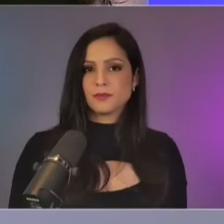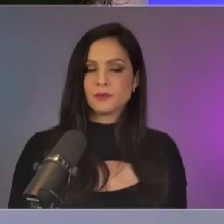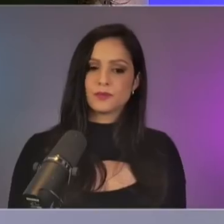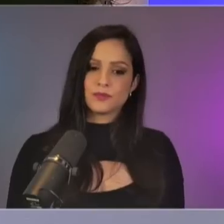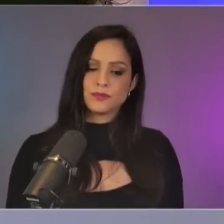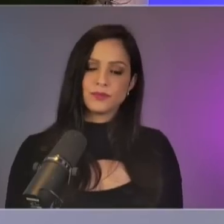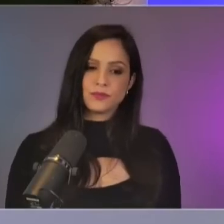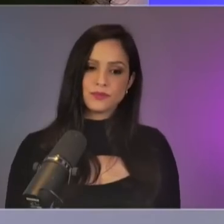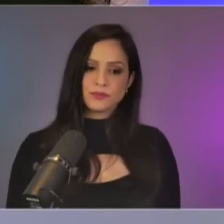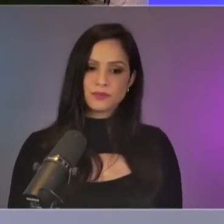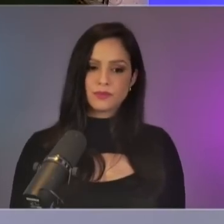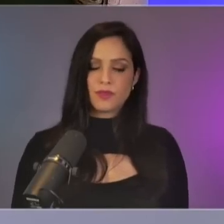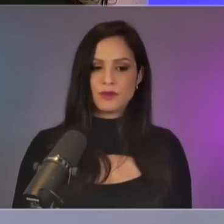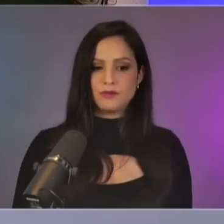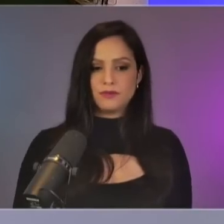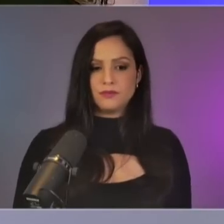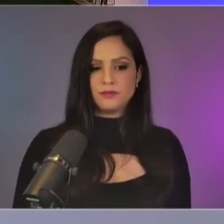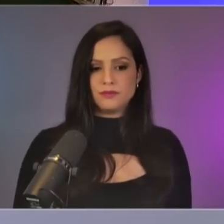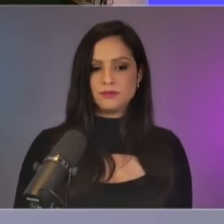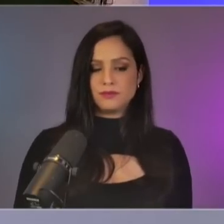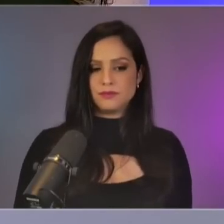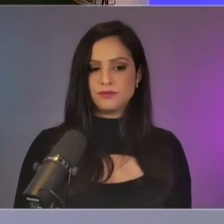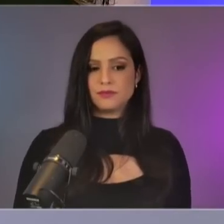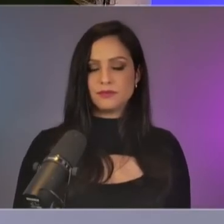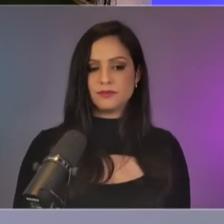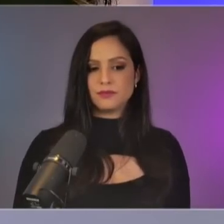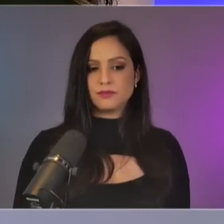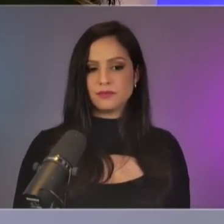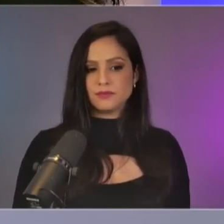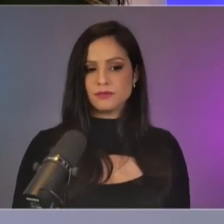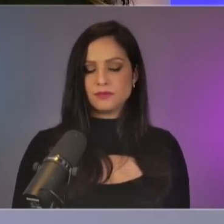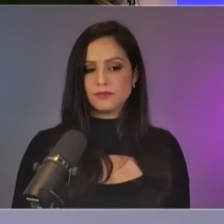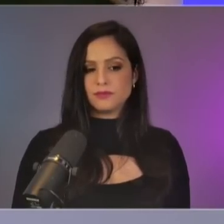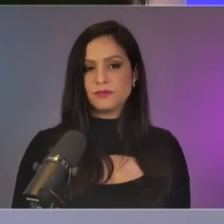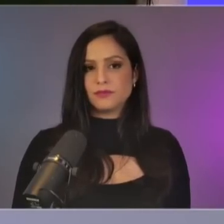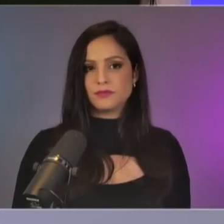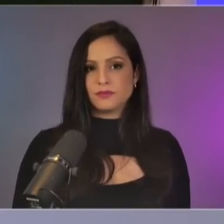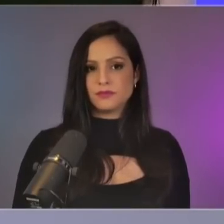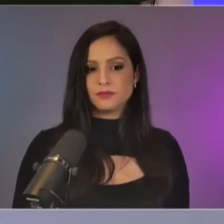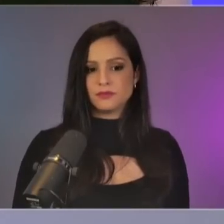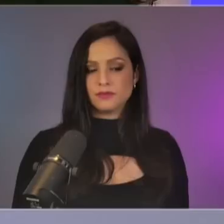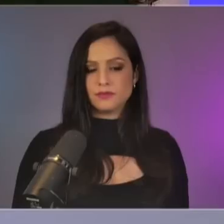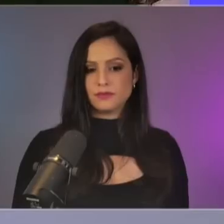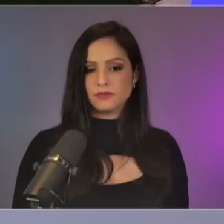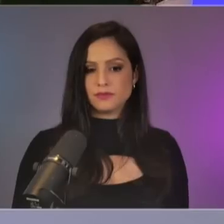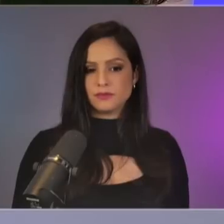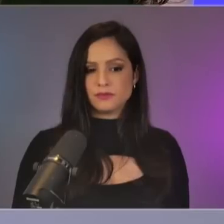como dijo el doctor todo es irse definiendo o sea uno crea su equipo multidisciplinario